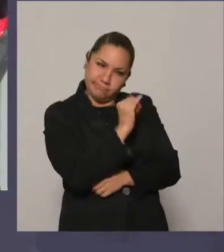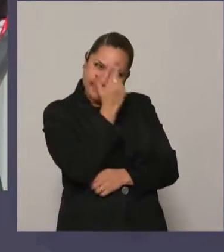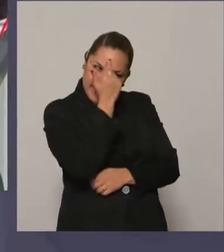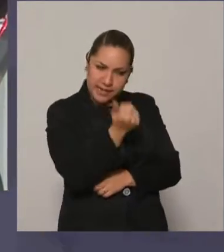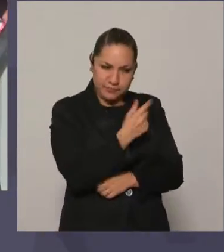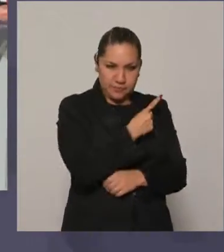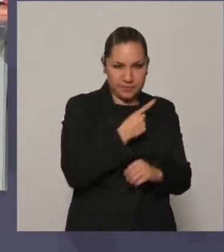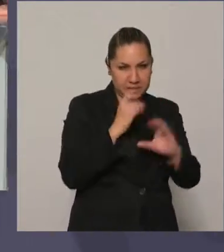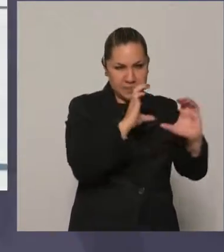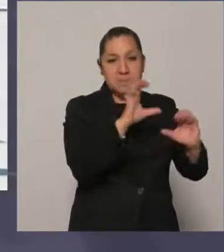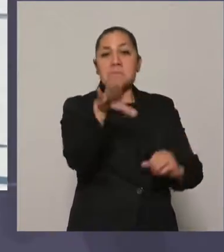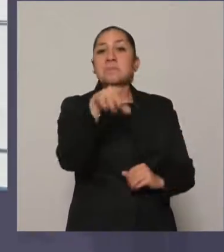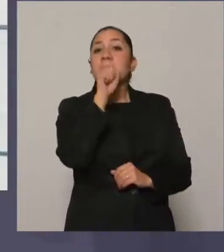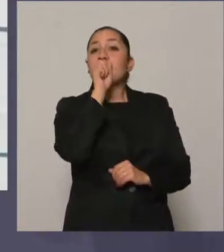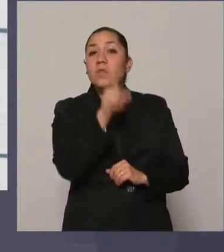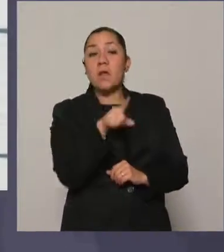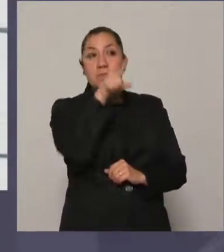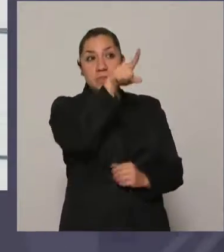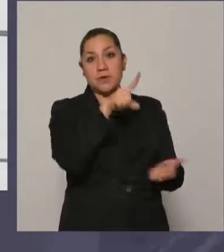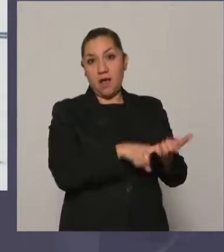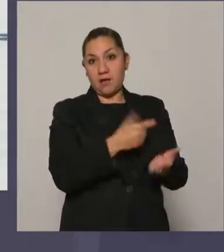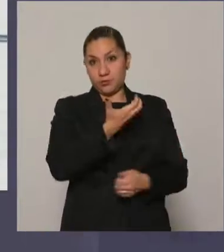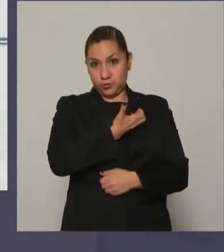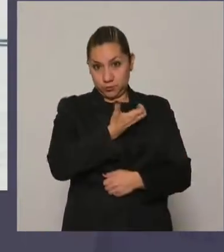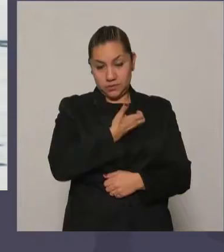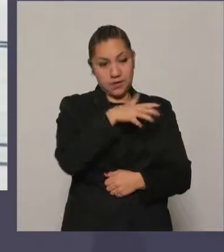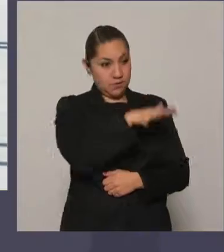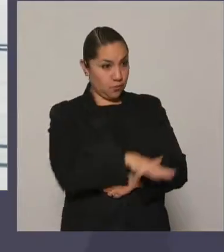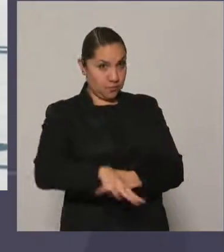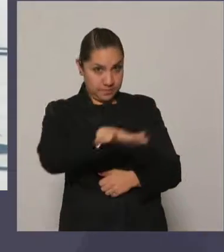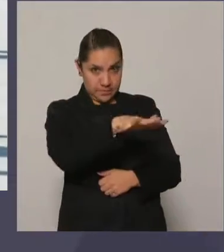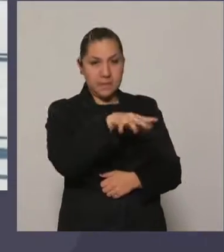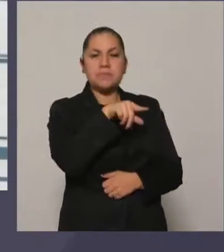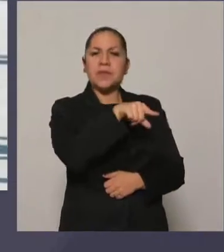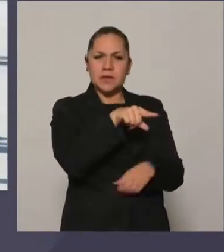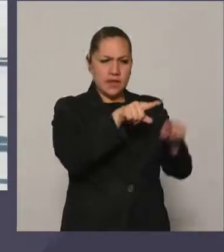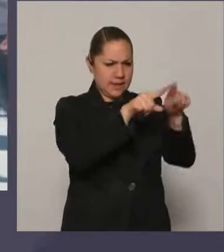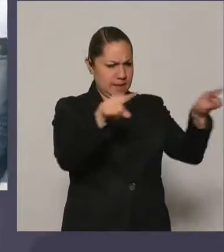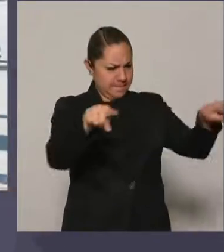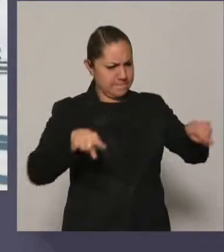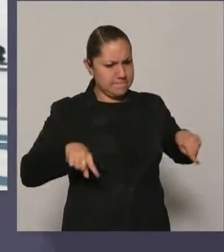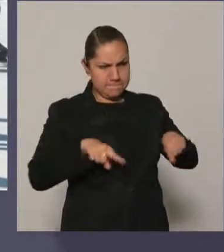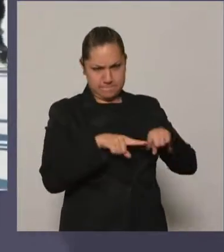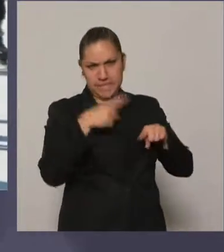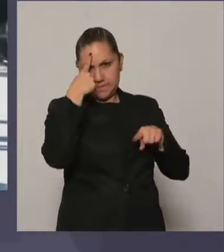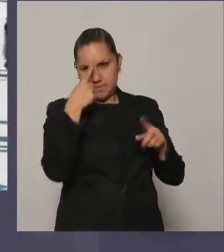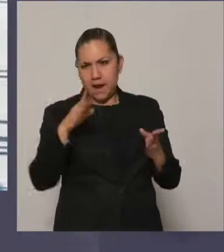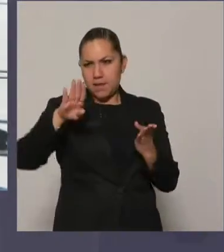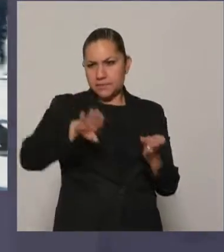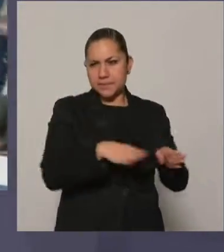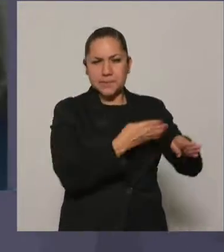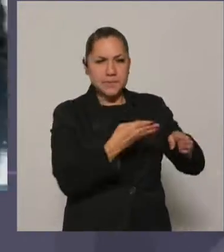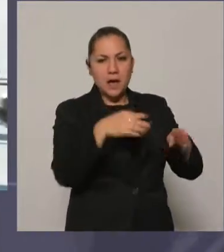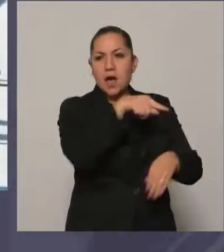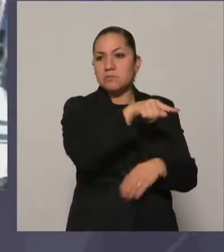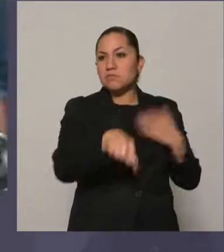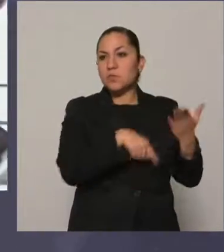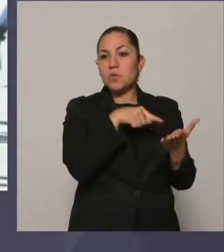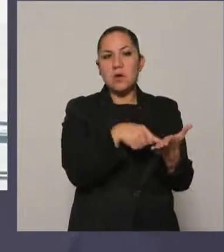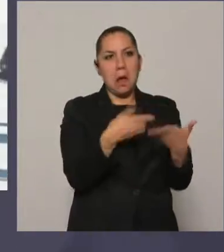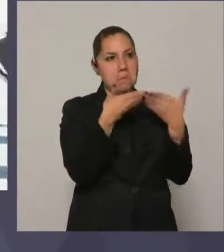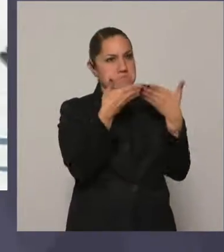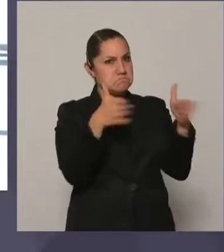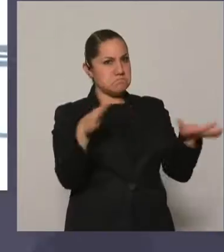Zócalo también hay una propuesta muy interesante. Además de la pista de patinaje, que está abierta y es gratuita,